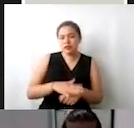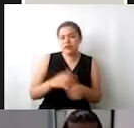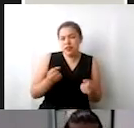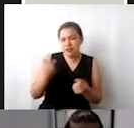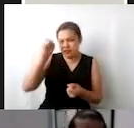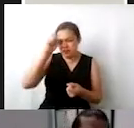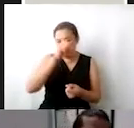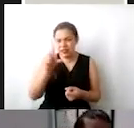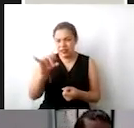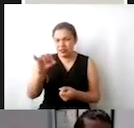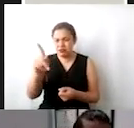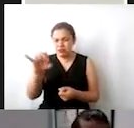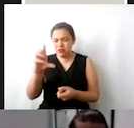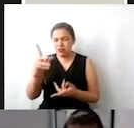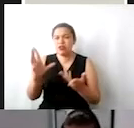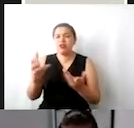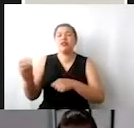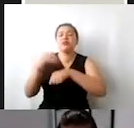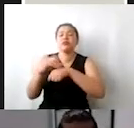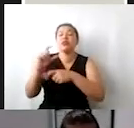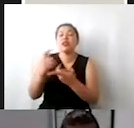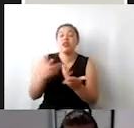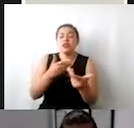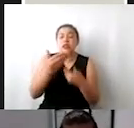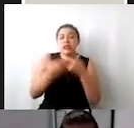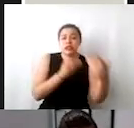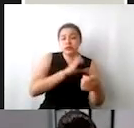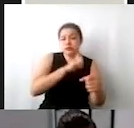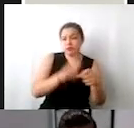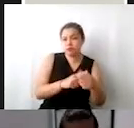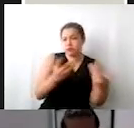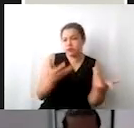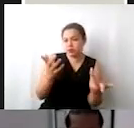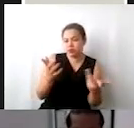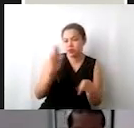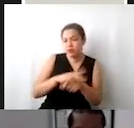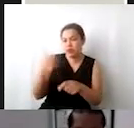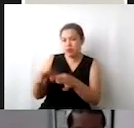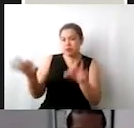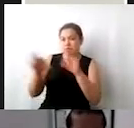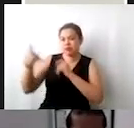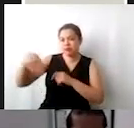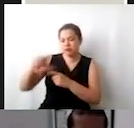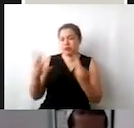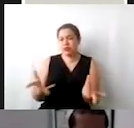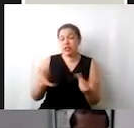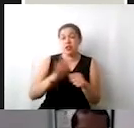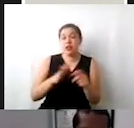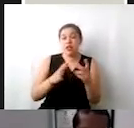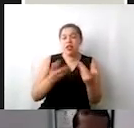poner a disposición que en definir si son servicios o obras especializadas. Entonces, lo que nos va a dar la pauta